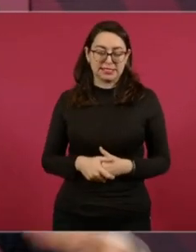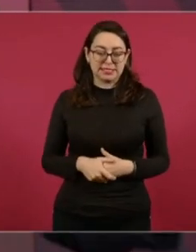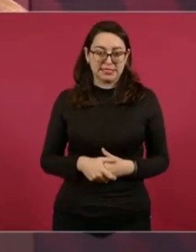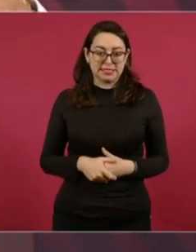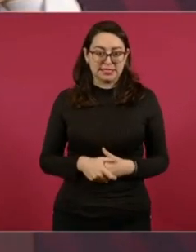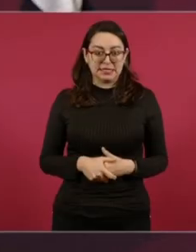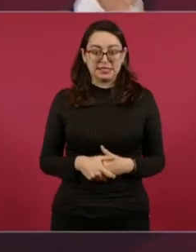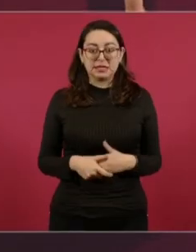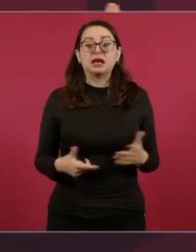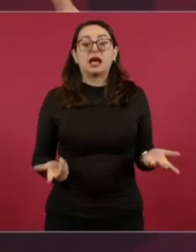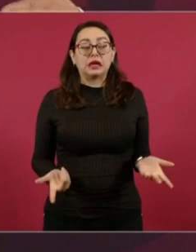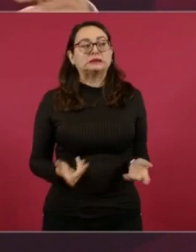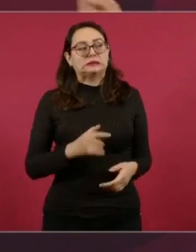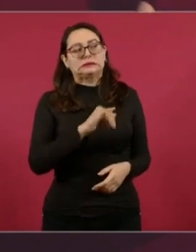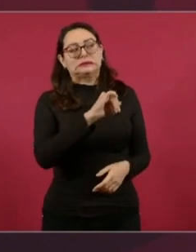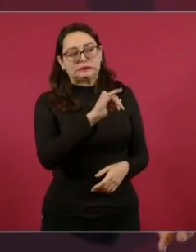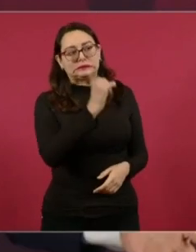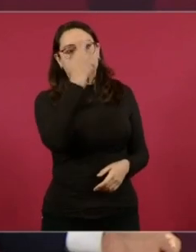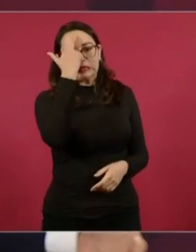Y empiezan a declinar.